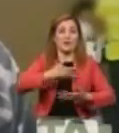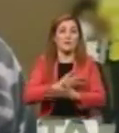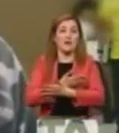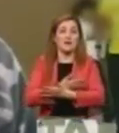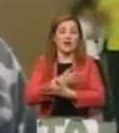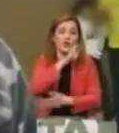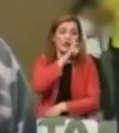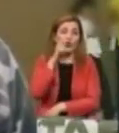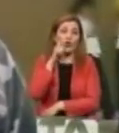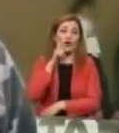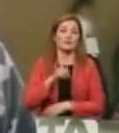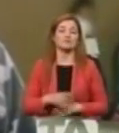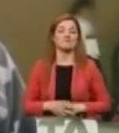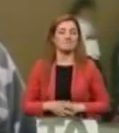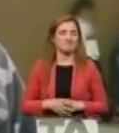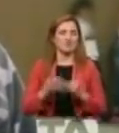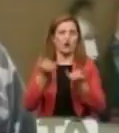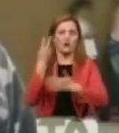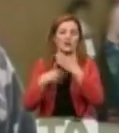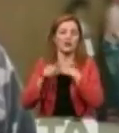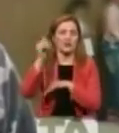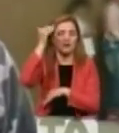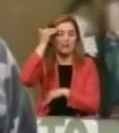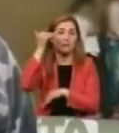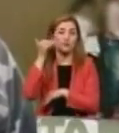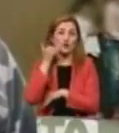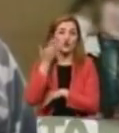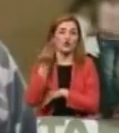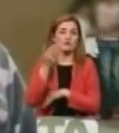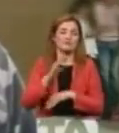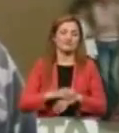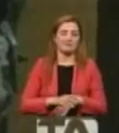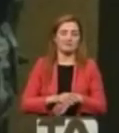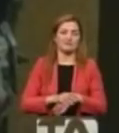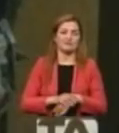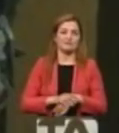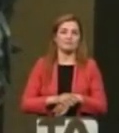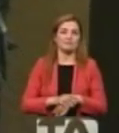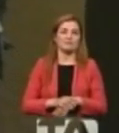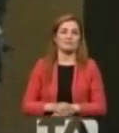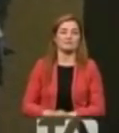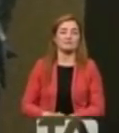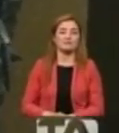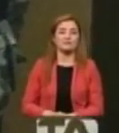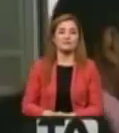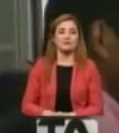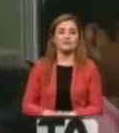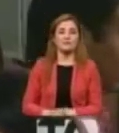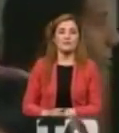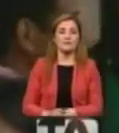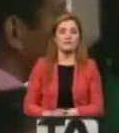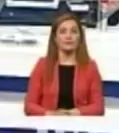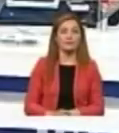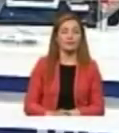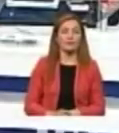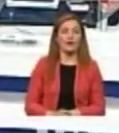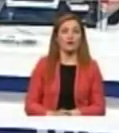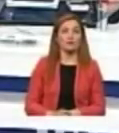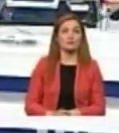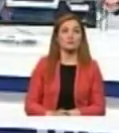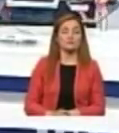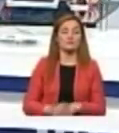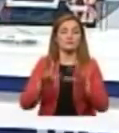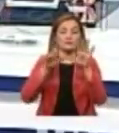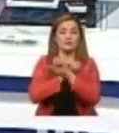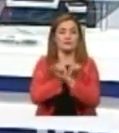vez han usado a sus hijas menores de edad, les han adherido en sus piernas. Catalina García, 24 horas.